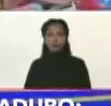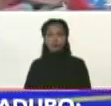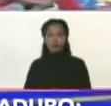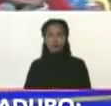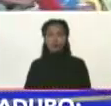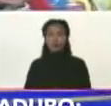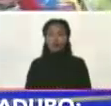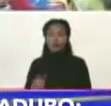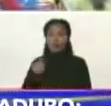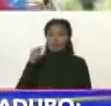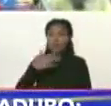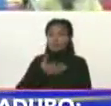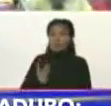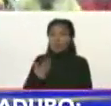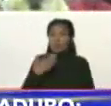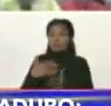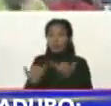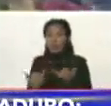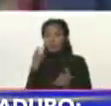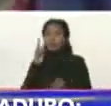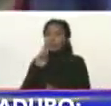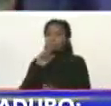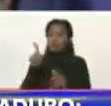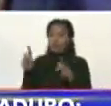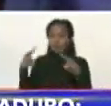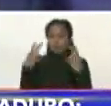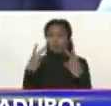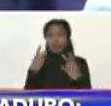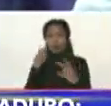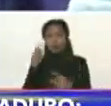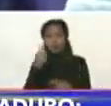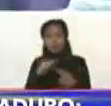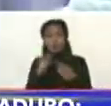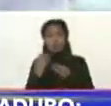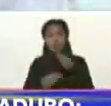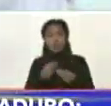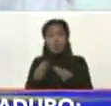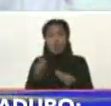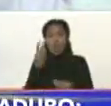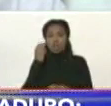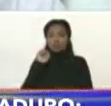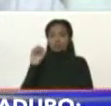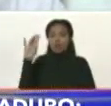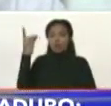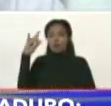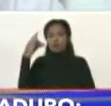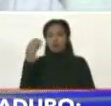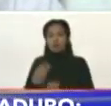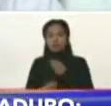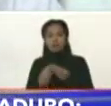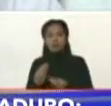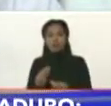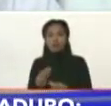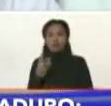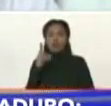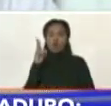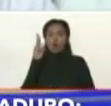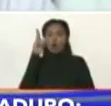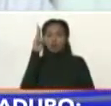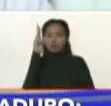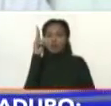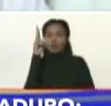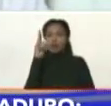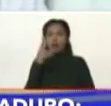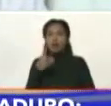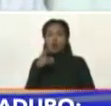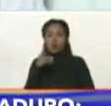Quería también en este momento, fíjense ustedes, lo primero que hicieron los racistas en Bolivia fue cortar